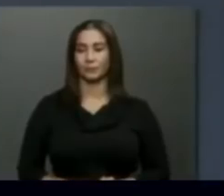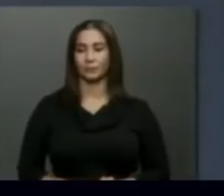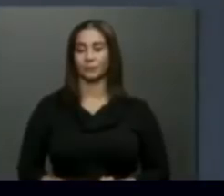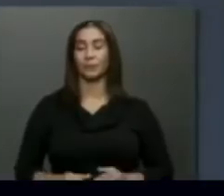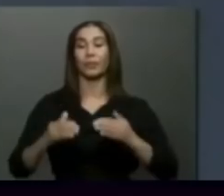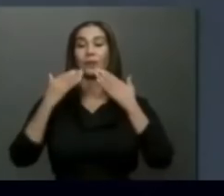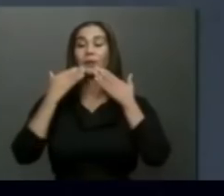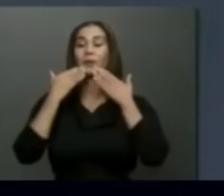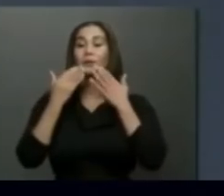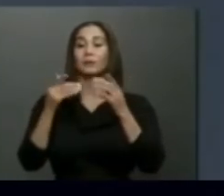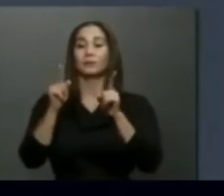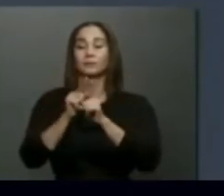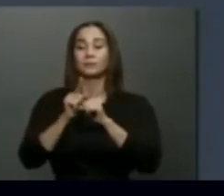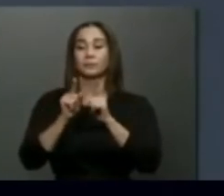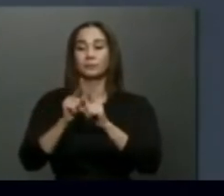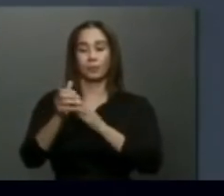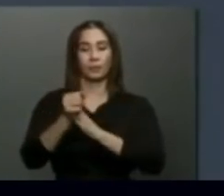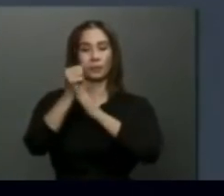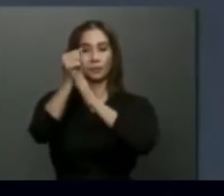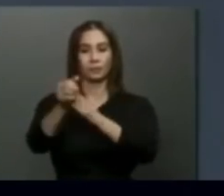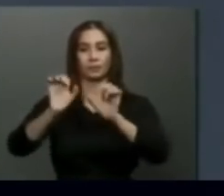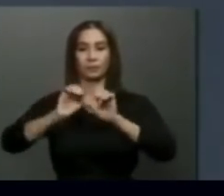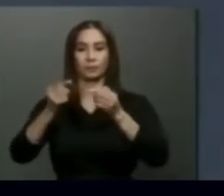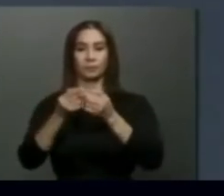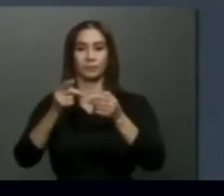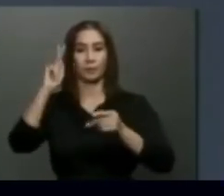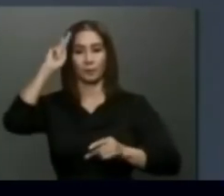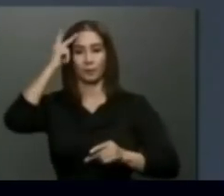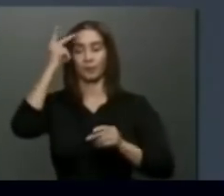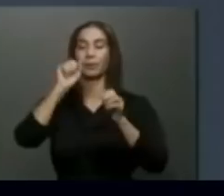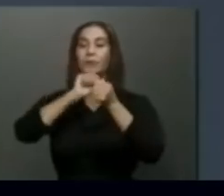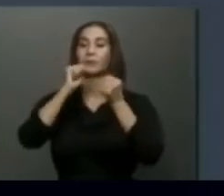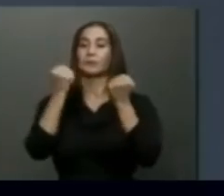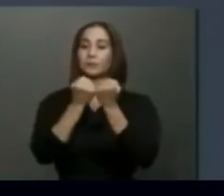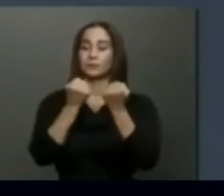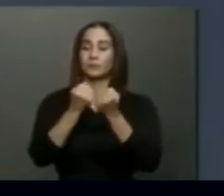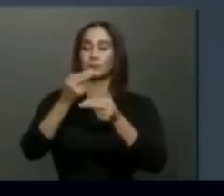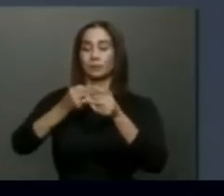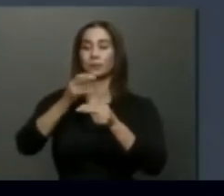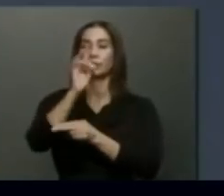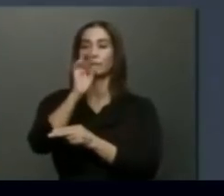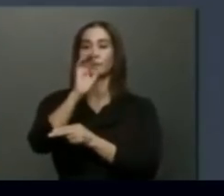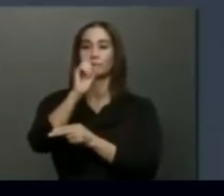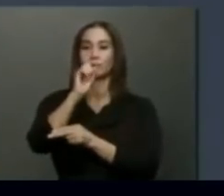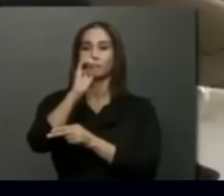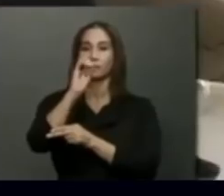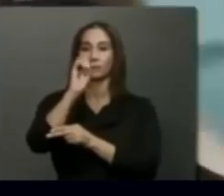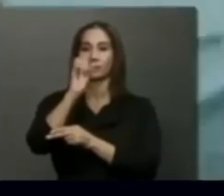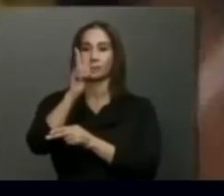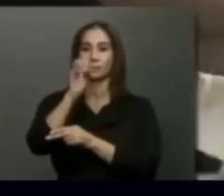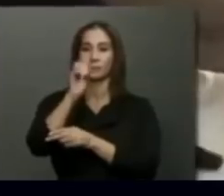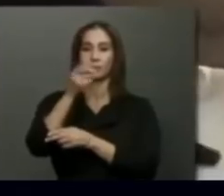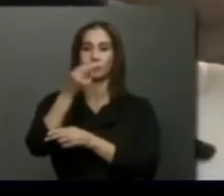Agradecemos por su presencia al distinguido coordinador del Gabinete de Política Social, señor Francisco Antonio Tony Peña Guava.